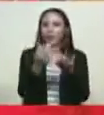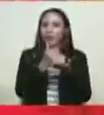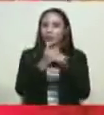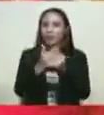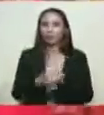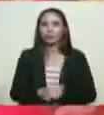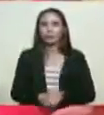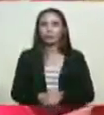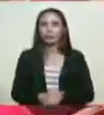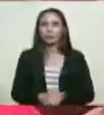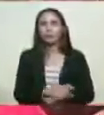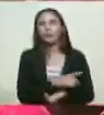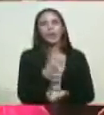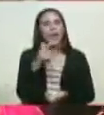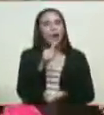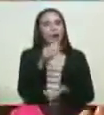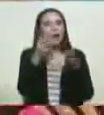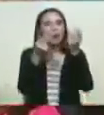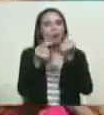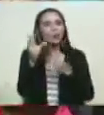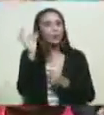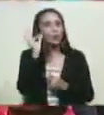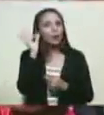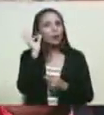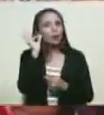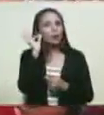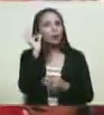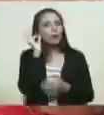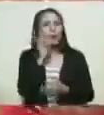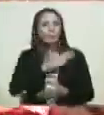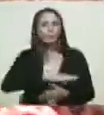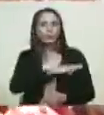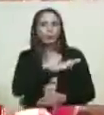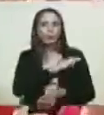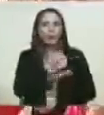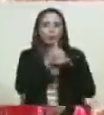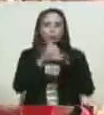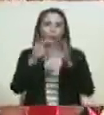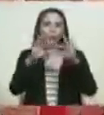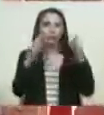Levanten la mano las mujeres de la gran misión Hogares de la Patria.